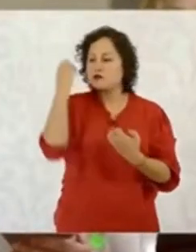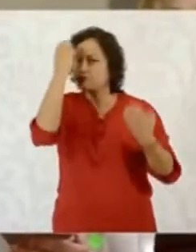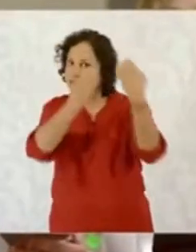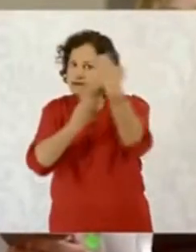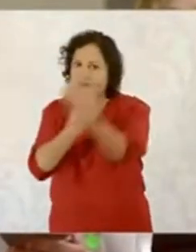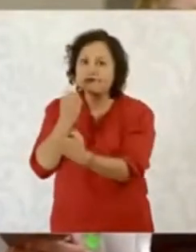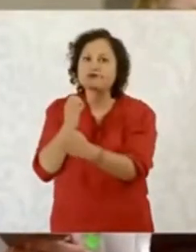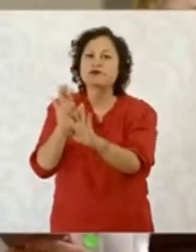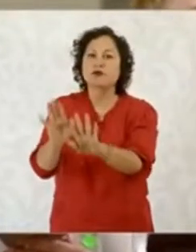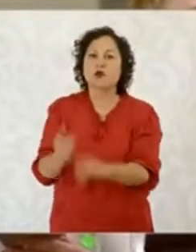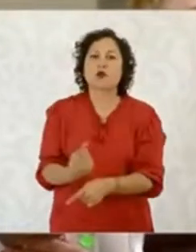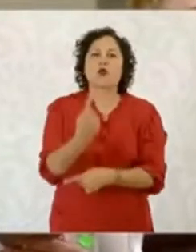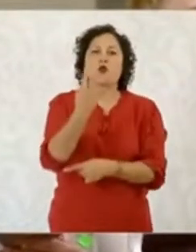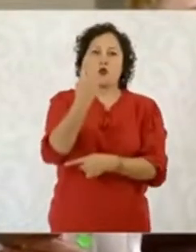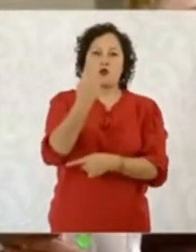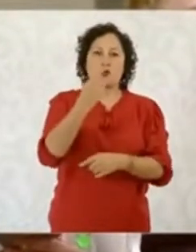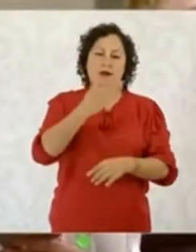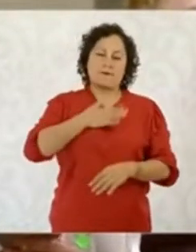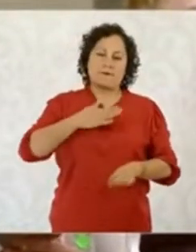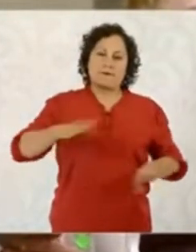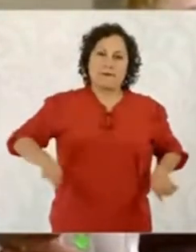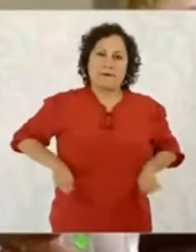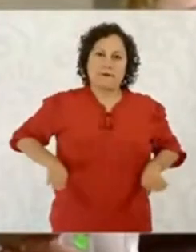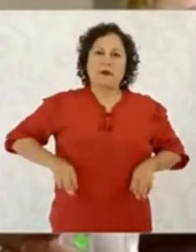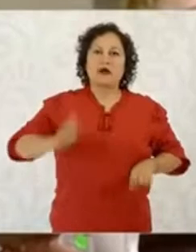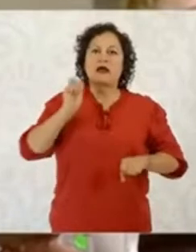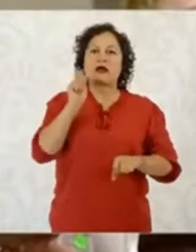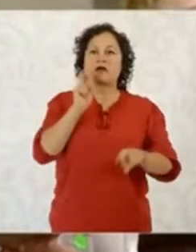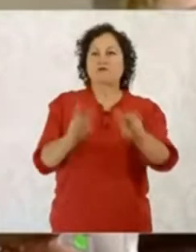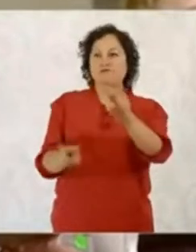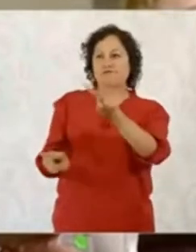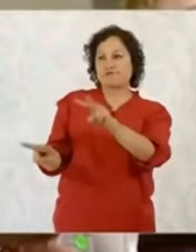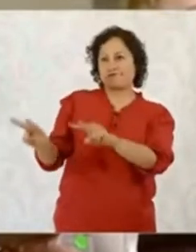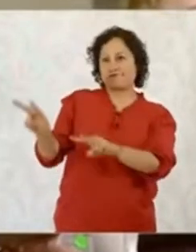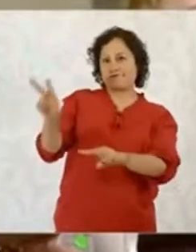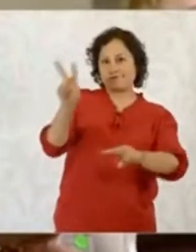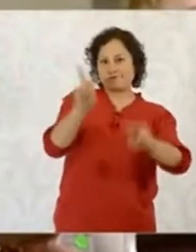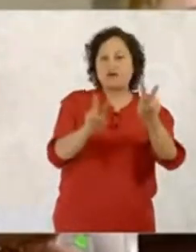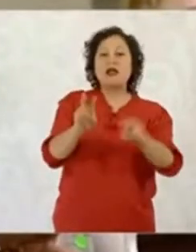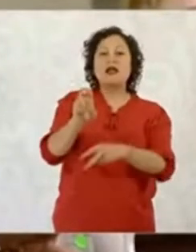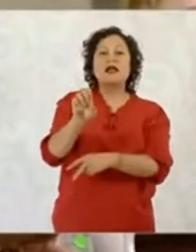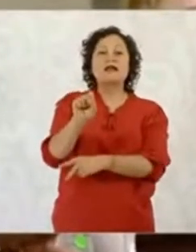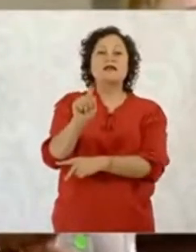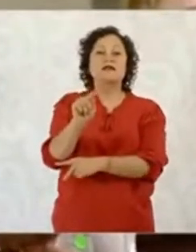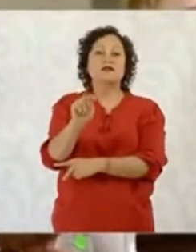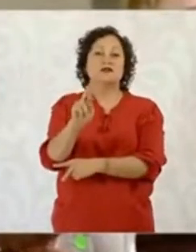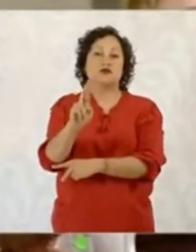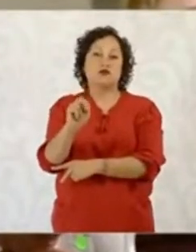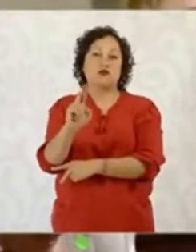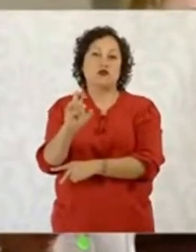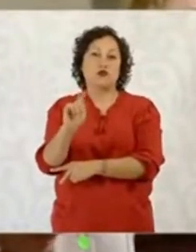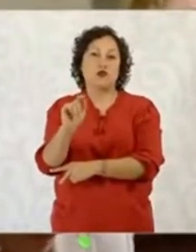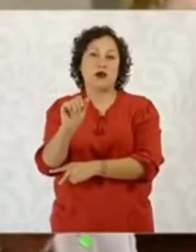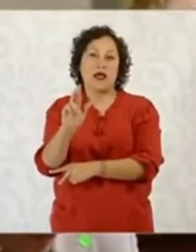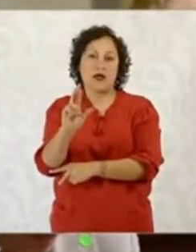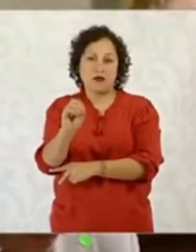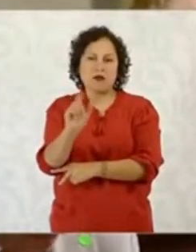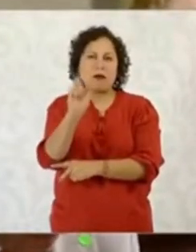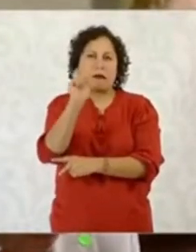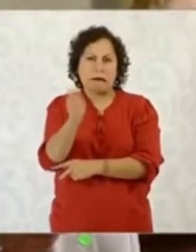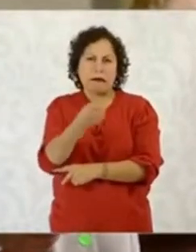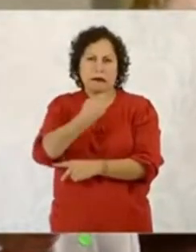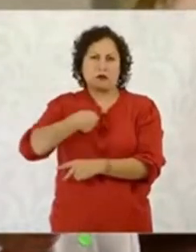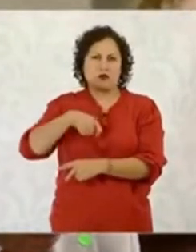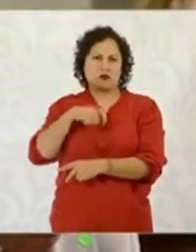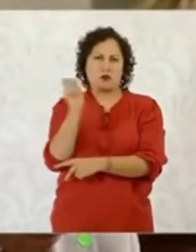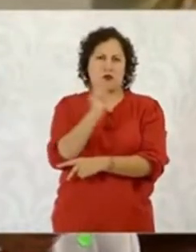ellas una muy particular que se llama observación estructurada. Y fuimos a ver si realmente existían estas